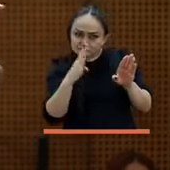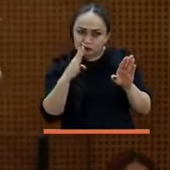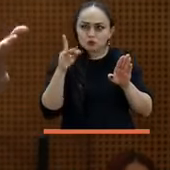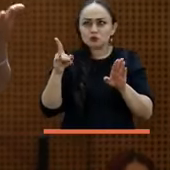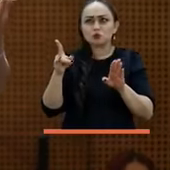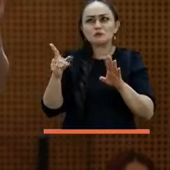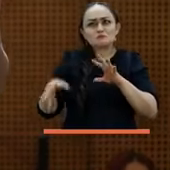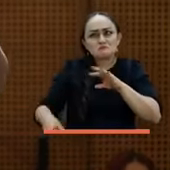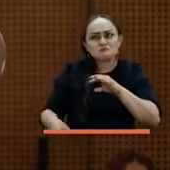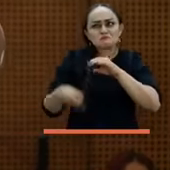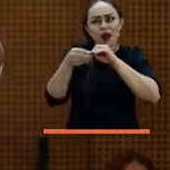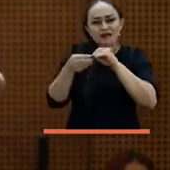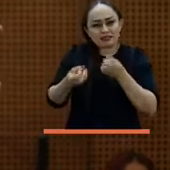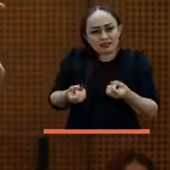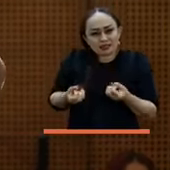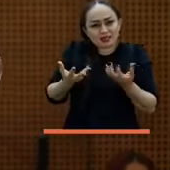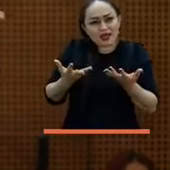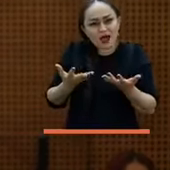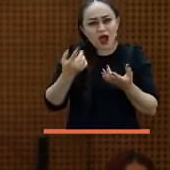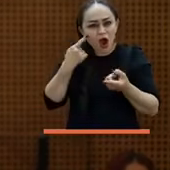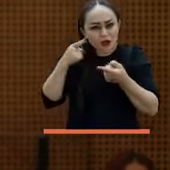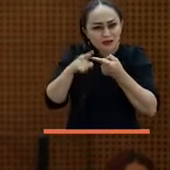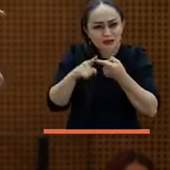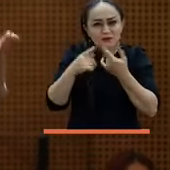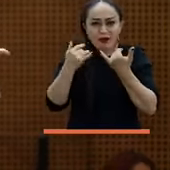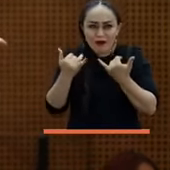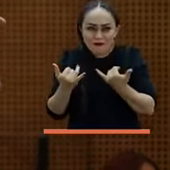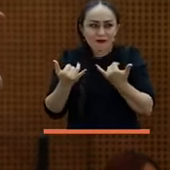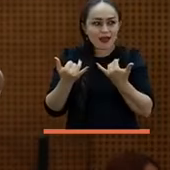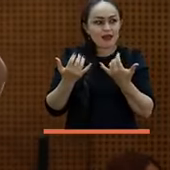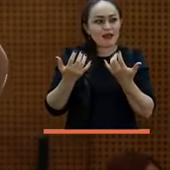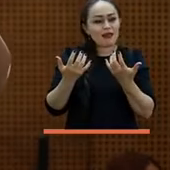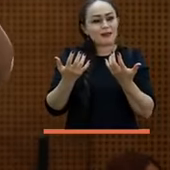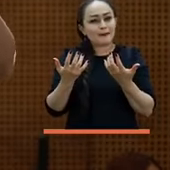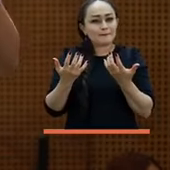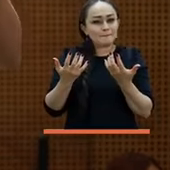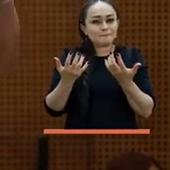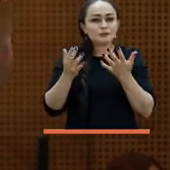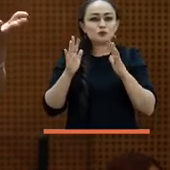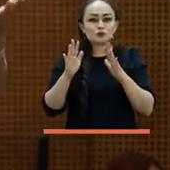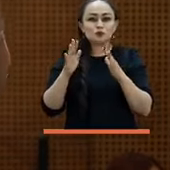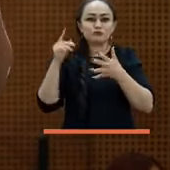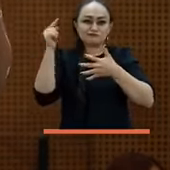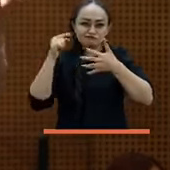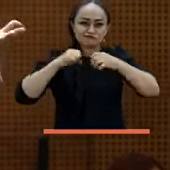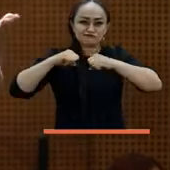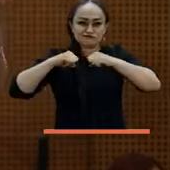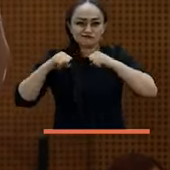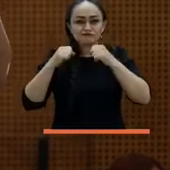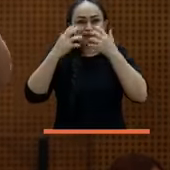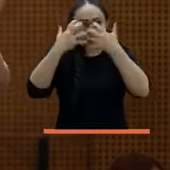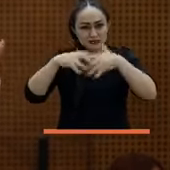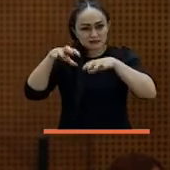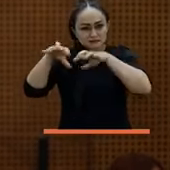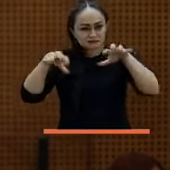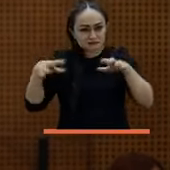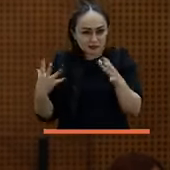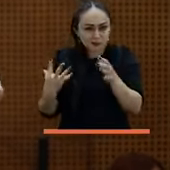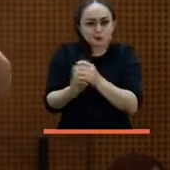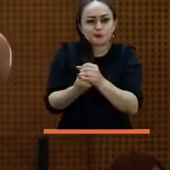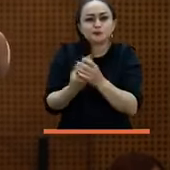darnos para seguir alimentando este reto de hacer una unas acciones en las empresas que sean